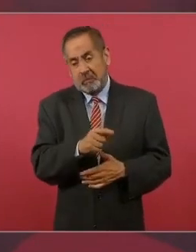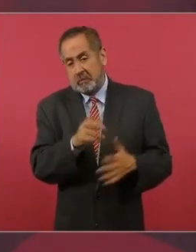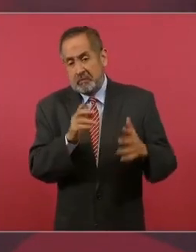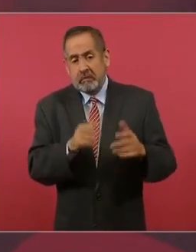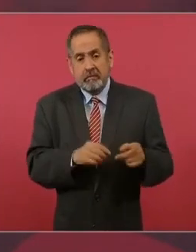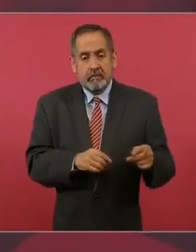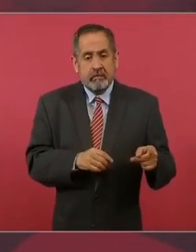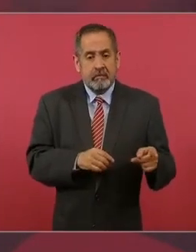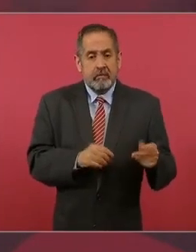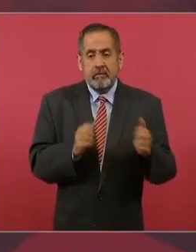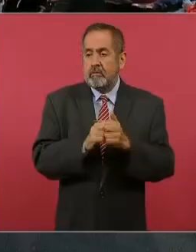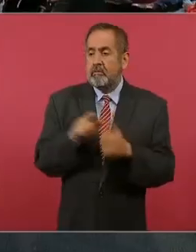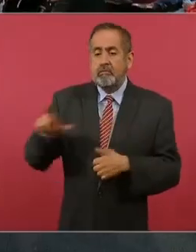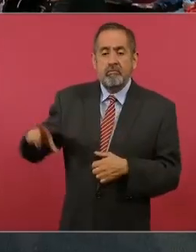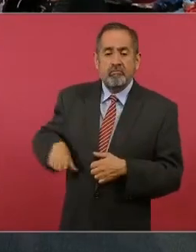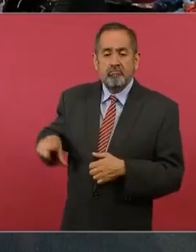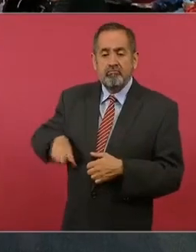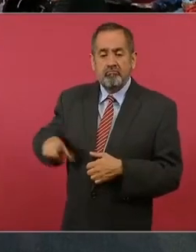con el gobierno.